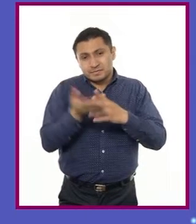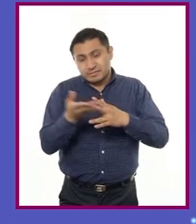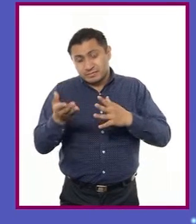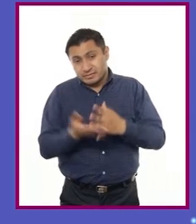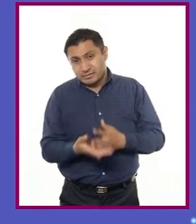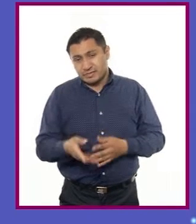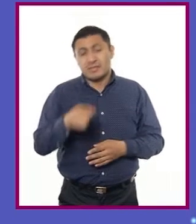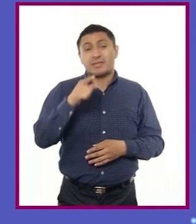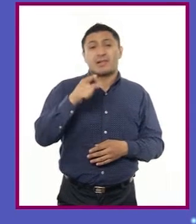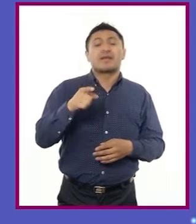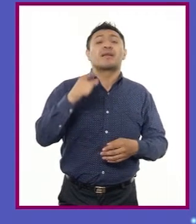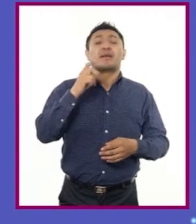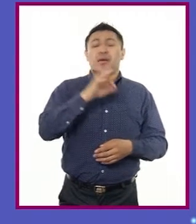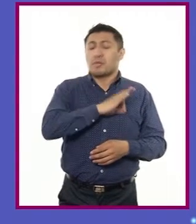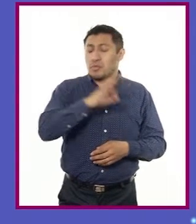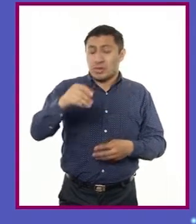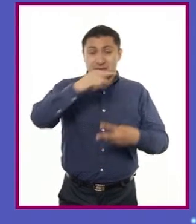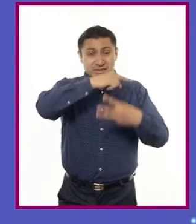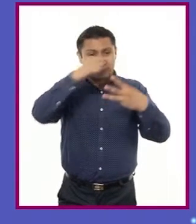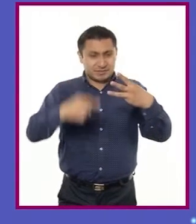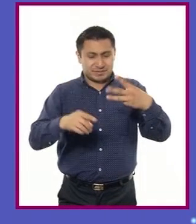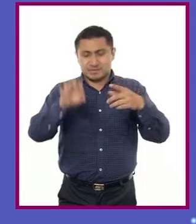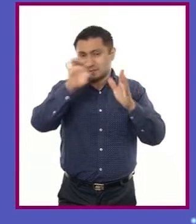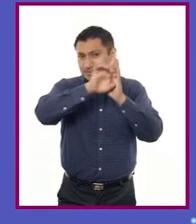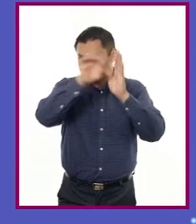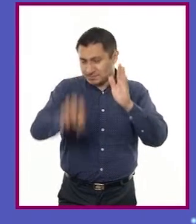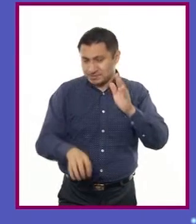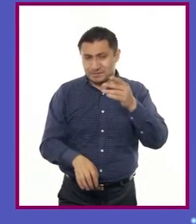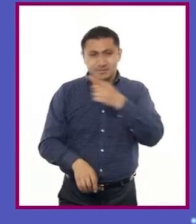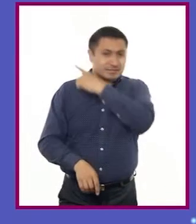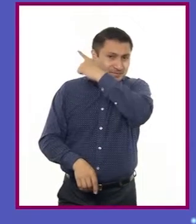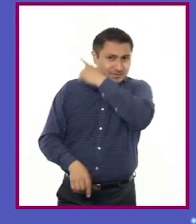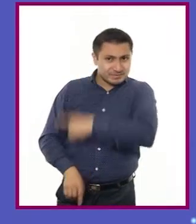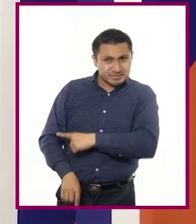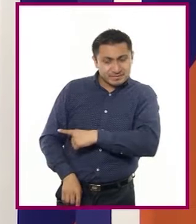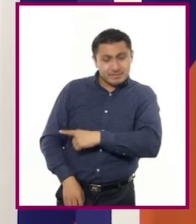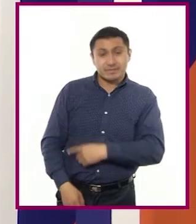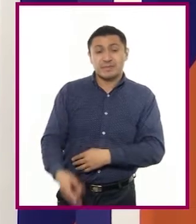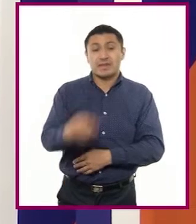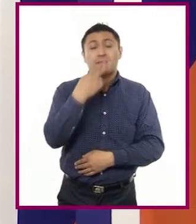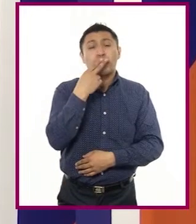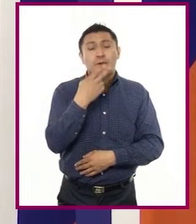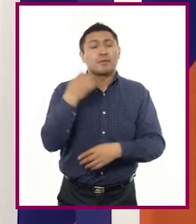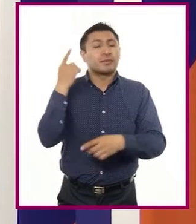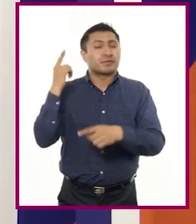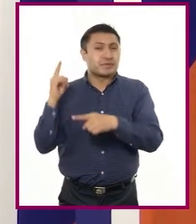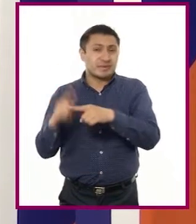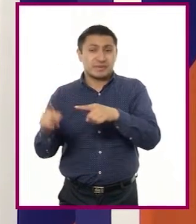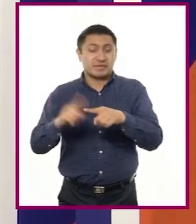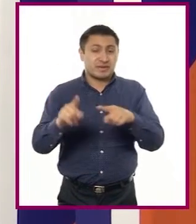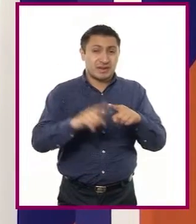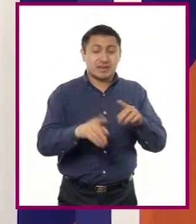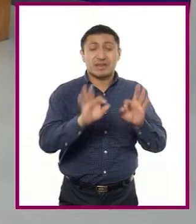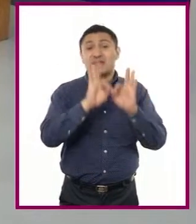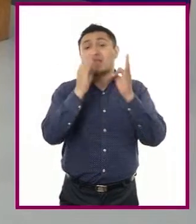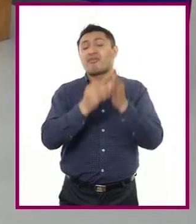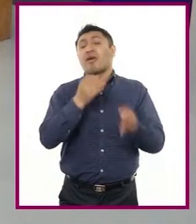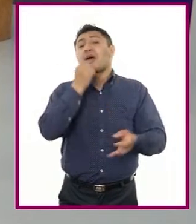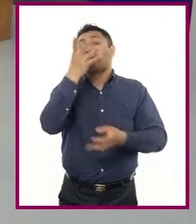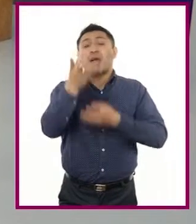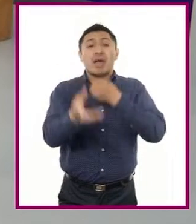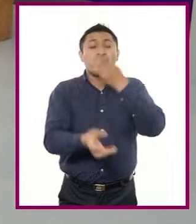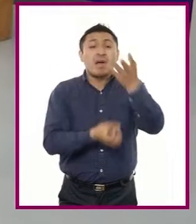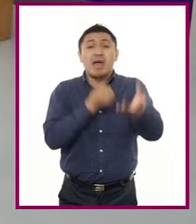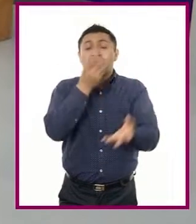pueden considerarse 3, atendiendo al uso de determinadas pronunciaciones,